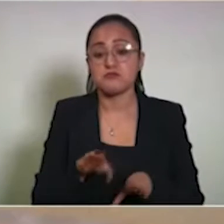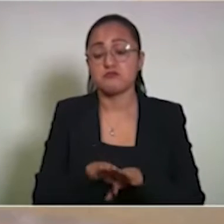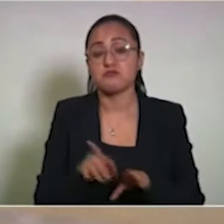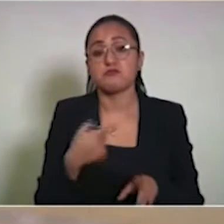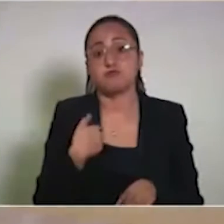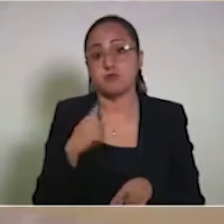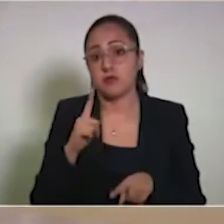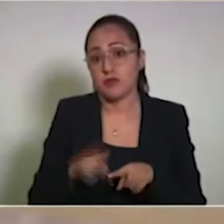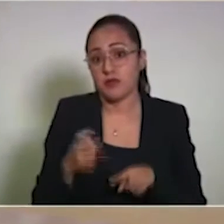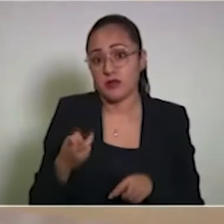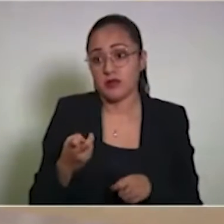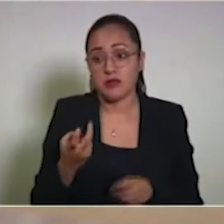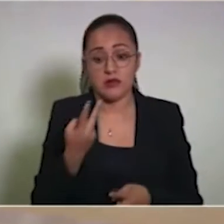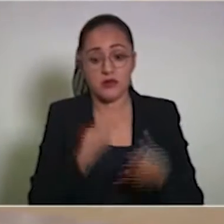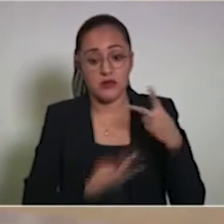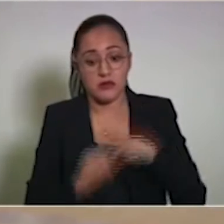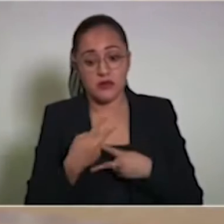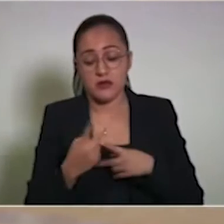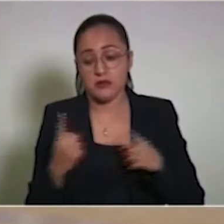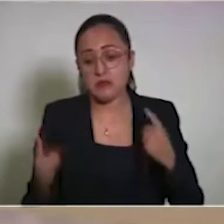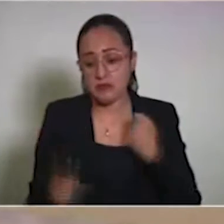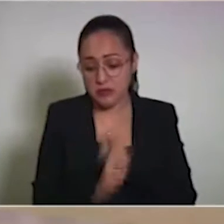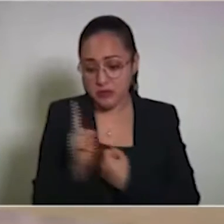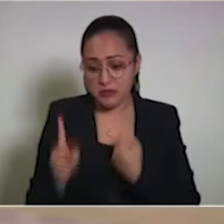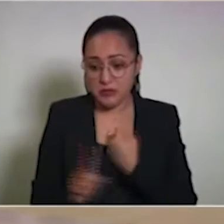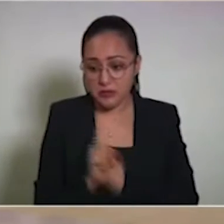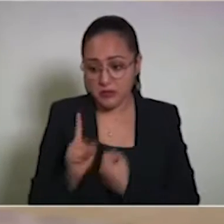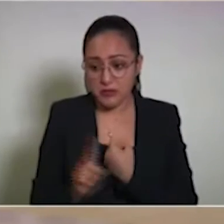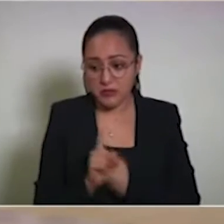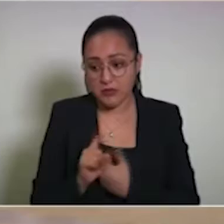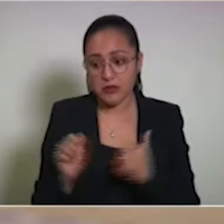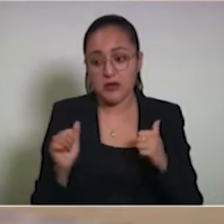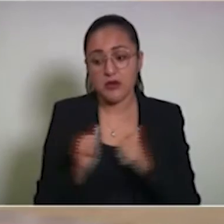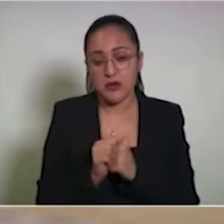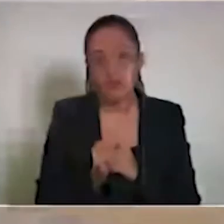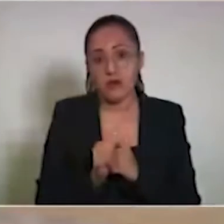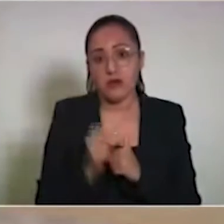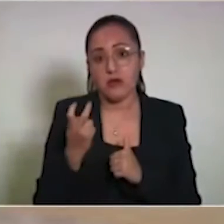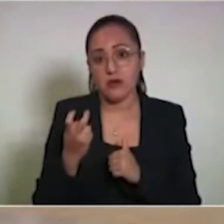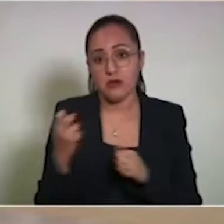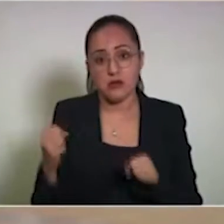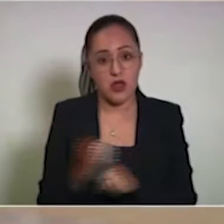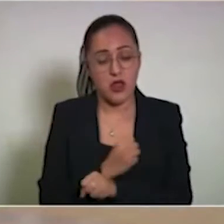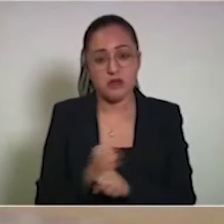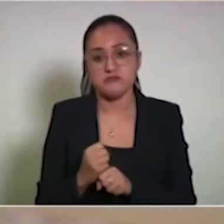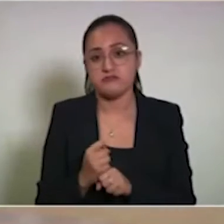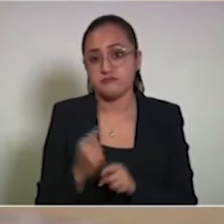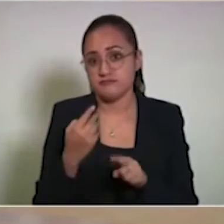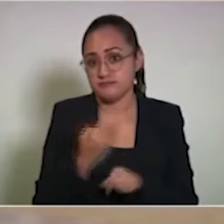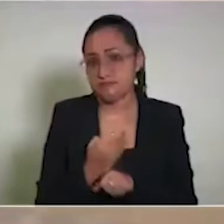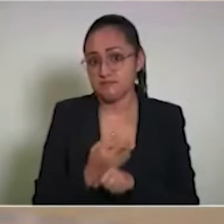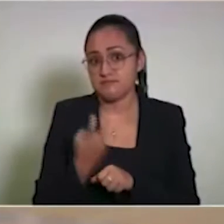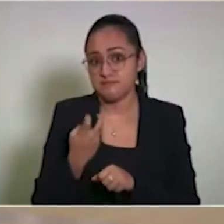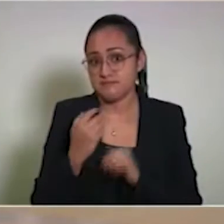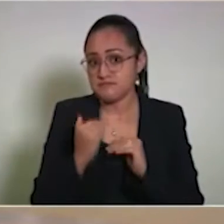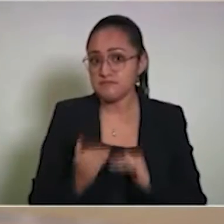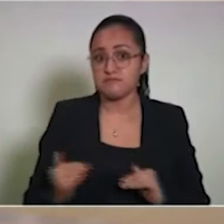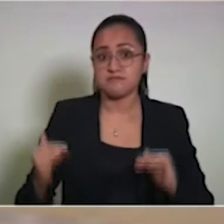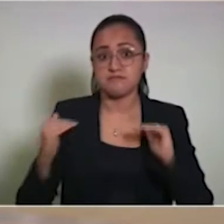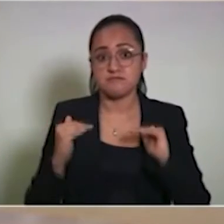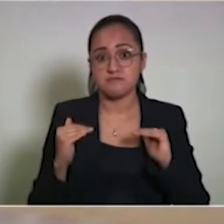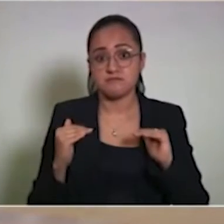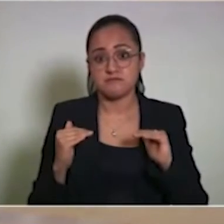cosas, vienen a confrontar con violencia. Ese es el nivel